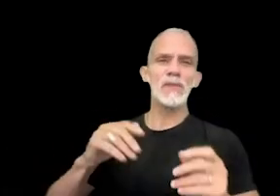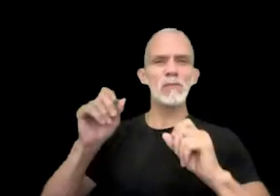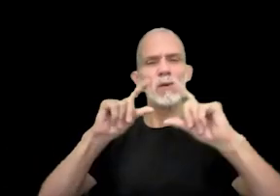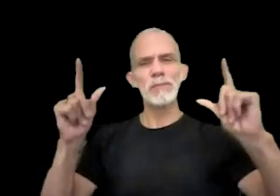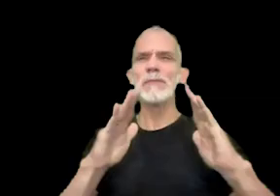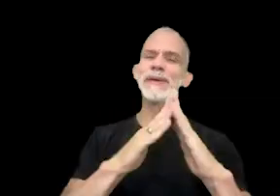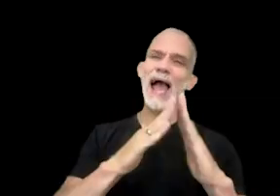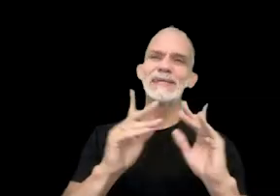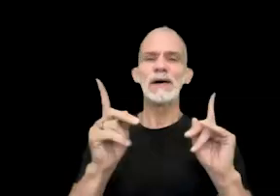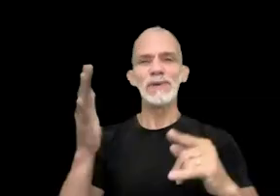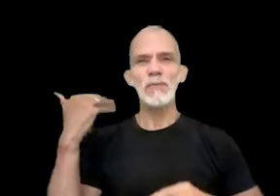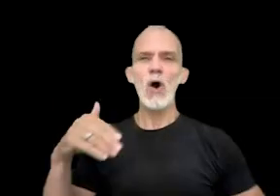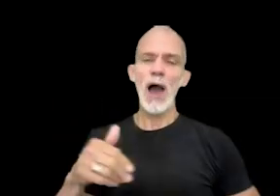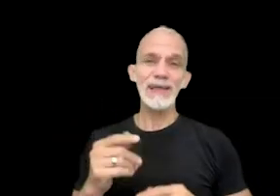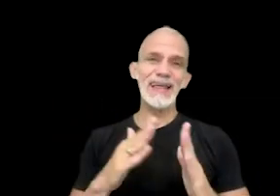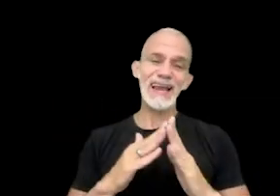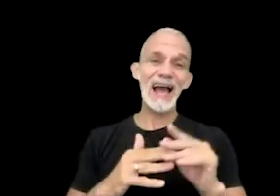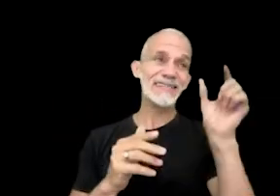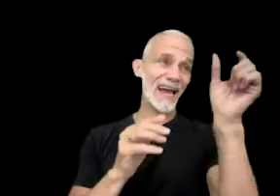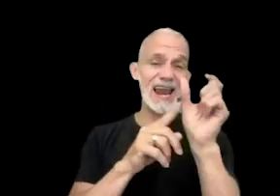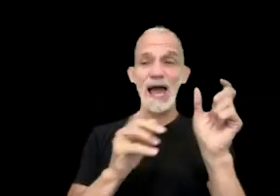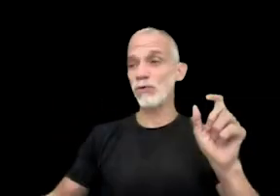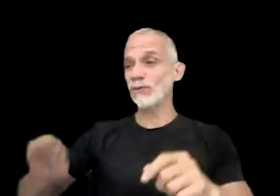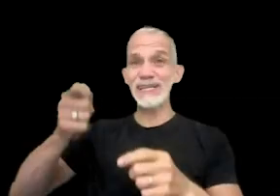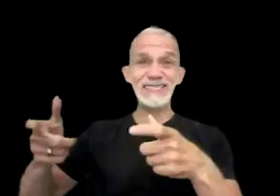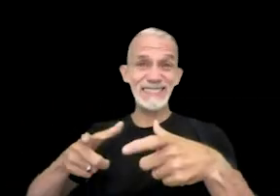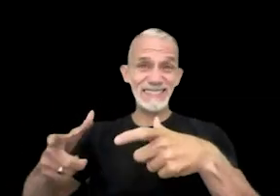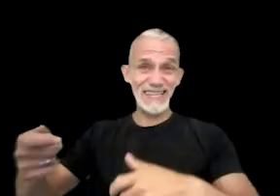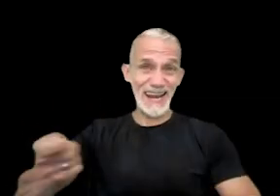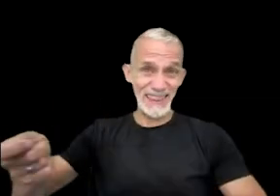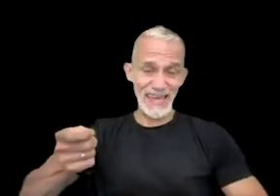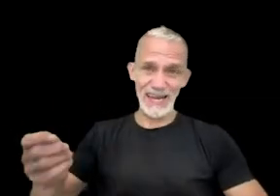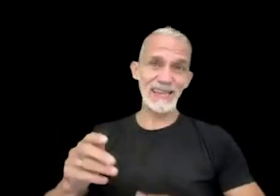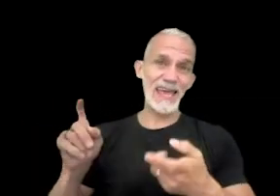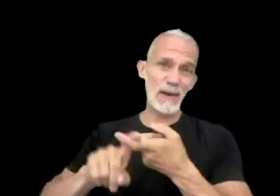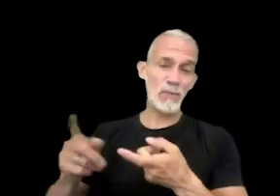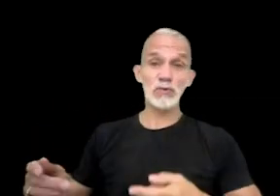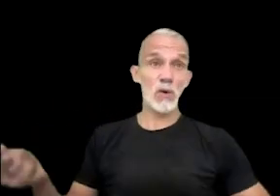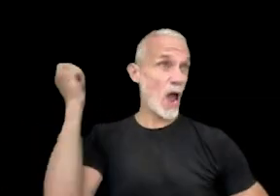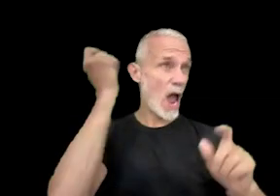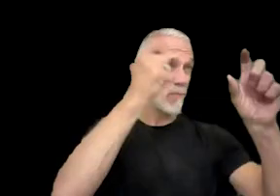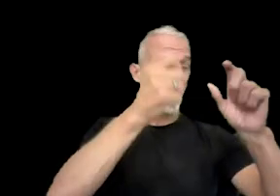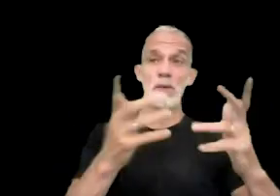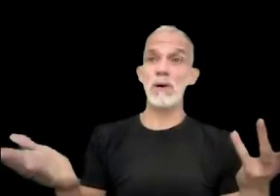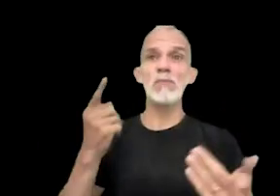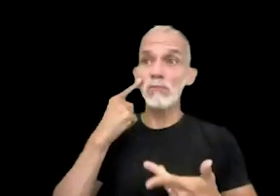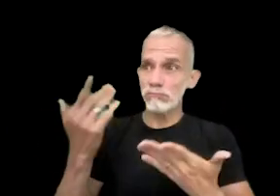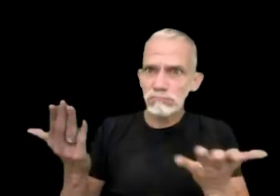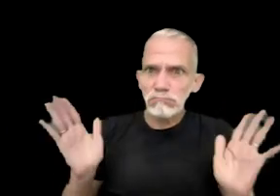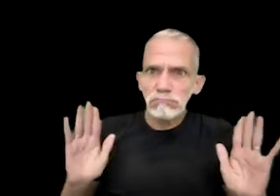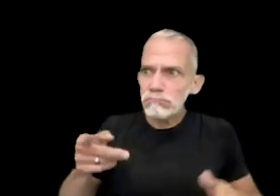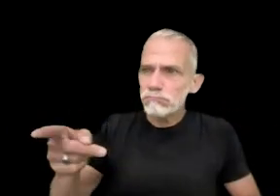casa cotidiana. Es habitual que yo clave un clavito con las sartenes en de mi señora. Viene mi señora y me tiene que decir, mira, yo te muestro que manifiestamente esto no se parece a un